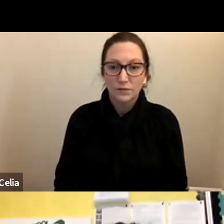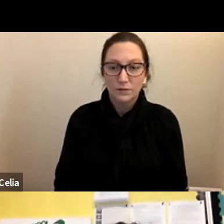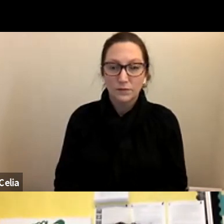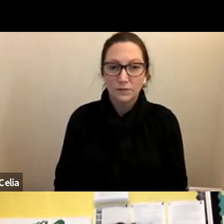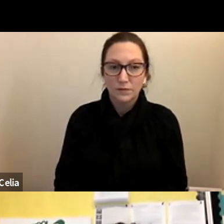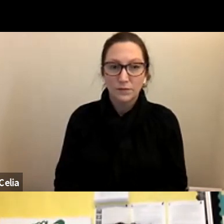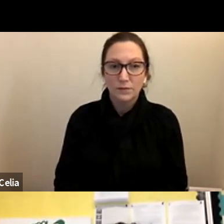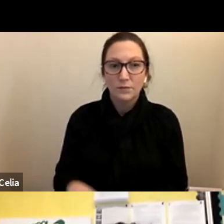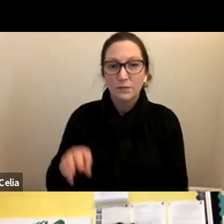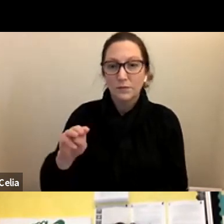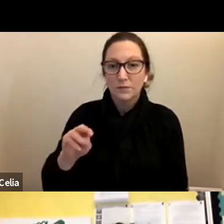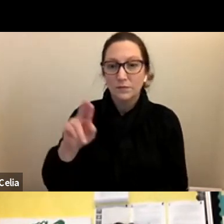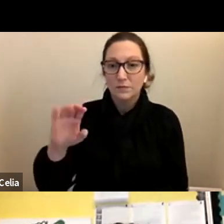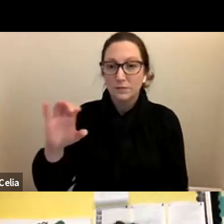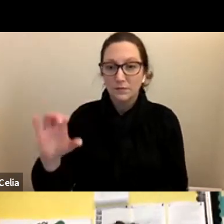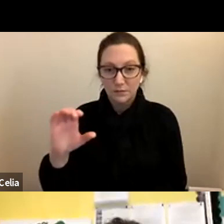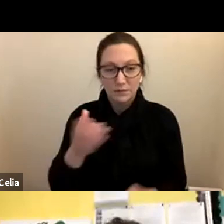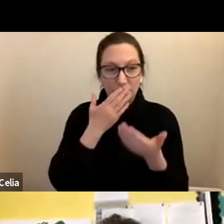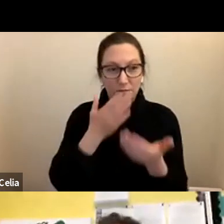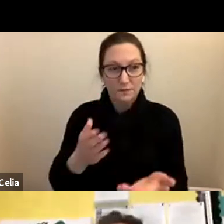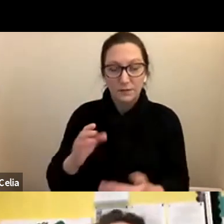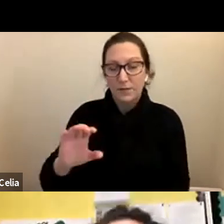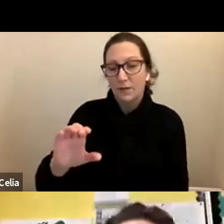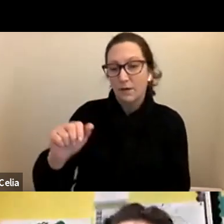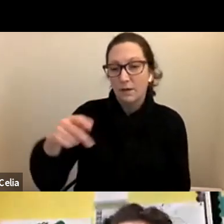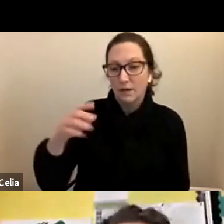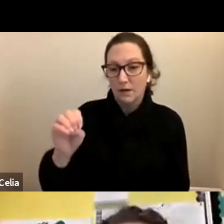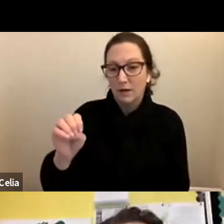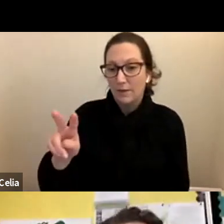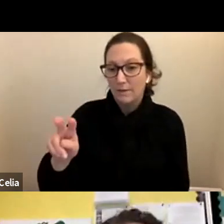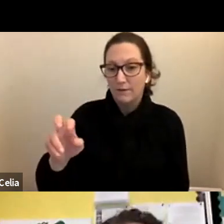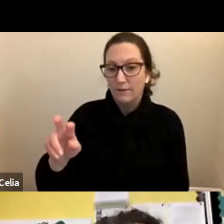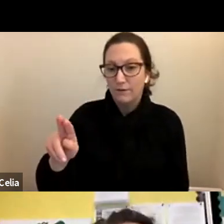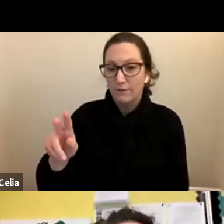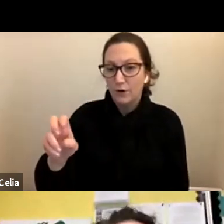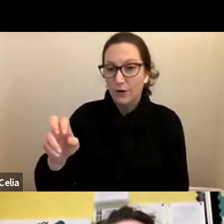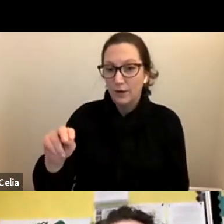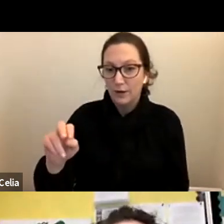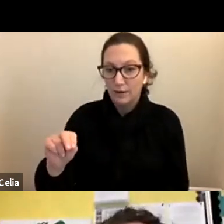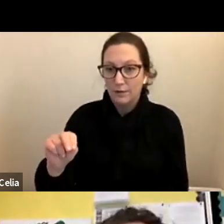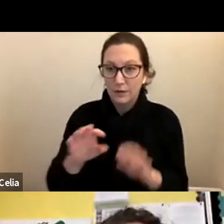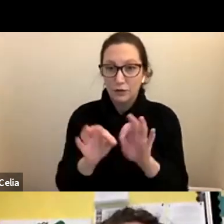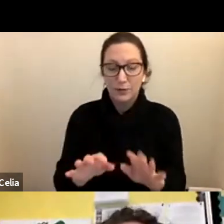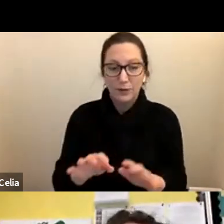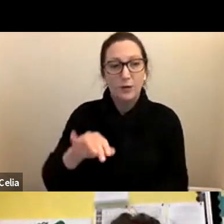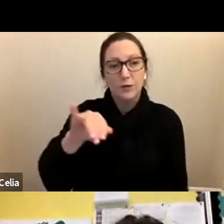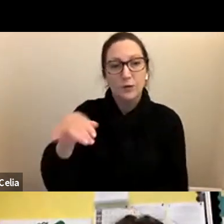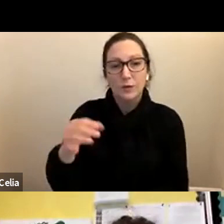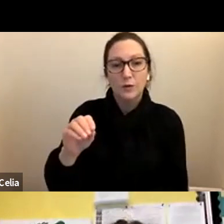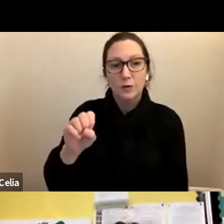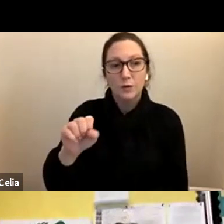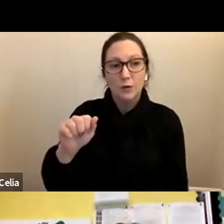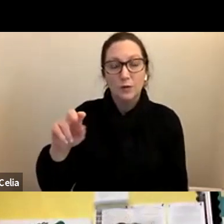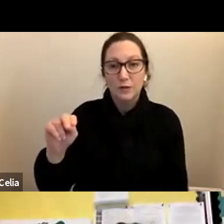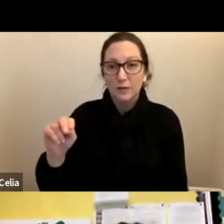Gracias. Thank you. Our Cape Verdean interpreter is Josanne Lopes. Good evening, everyone. Boa